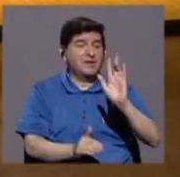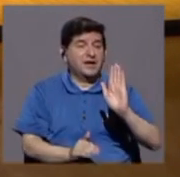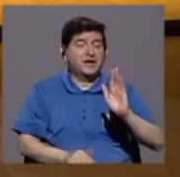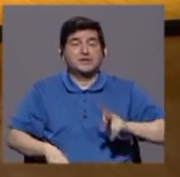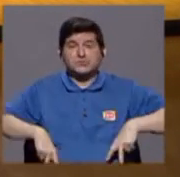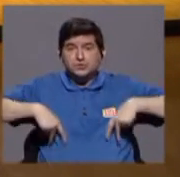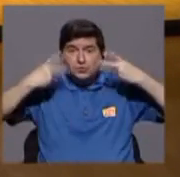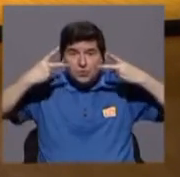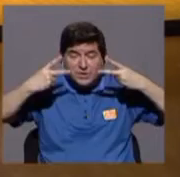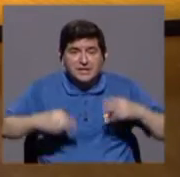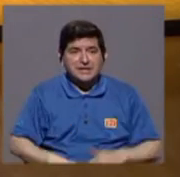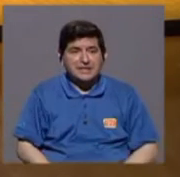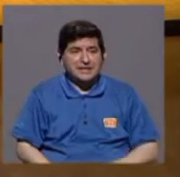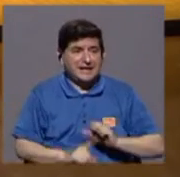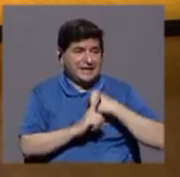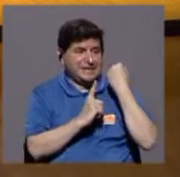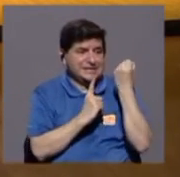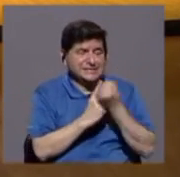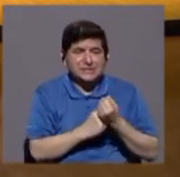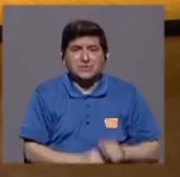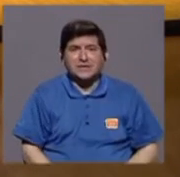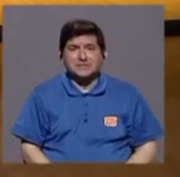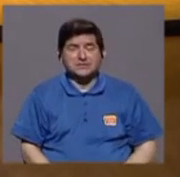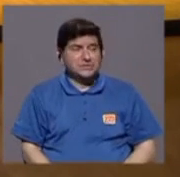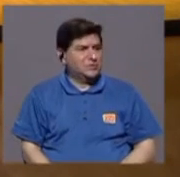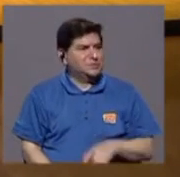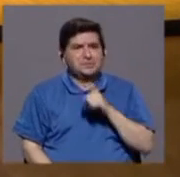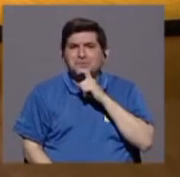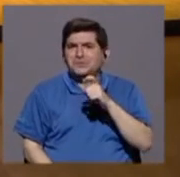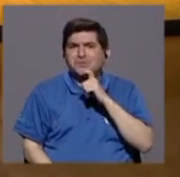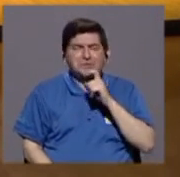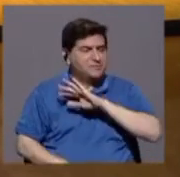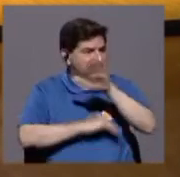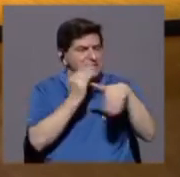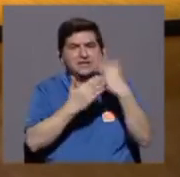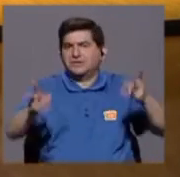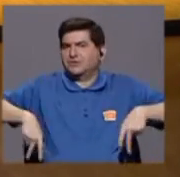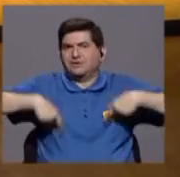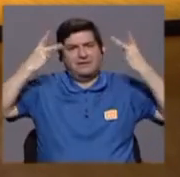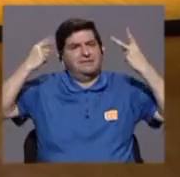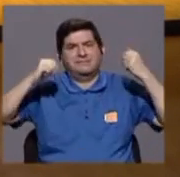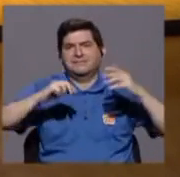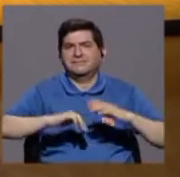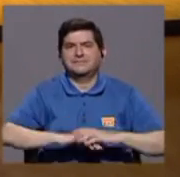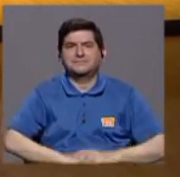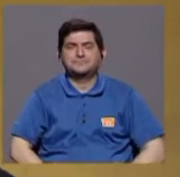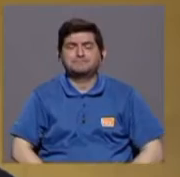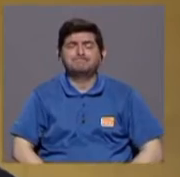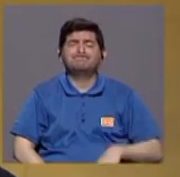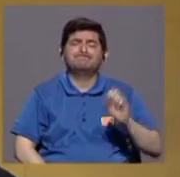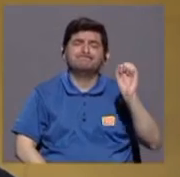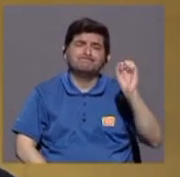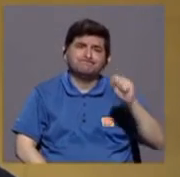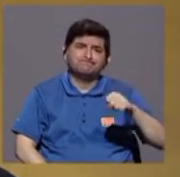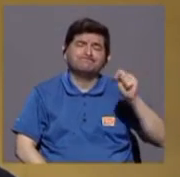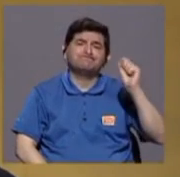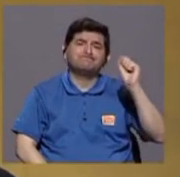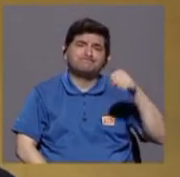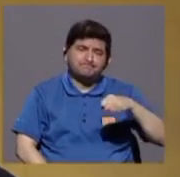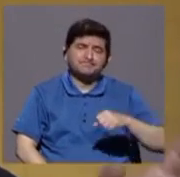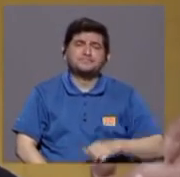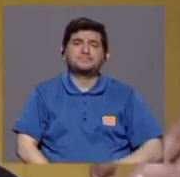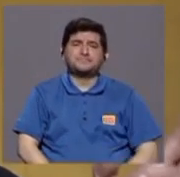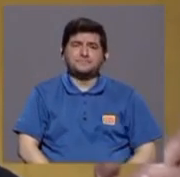sus situaciones patrimoniales casi que por el resto de la vida. Sí, eso me parece que